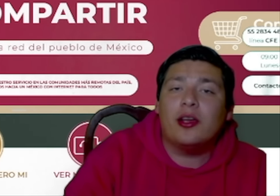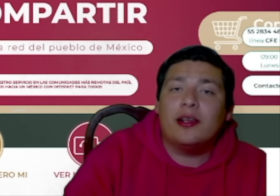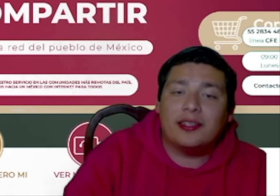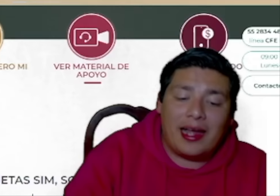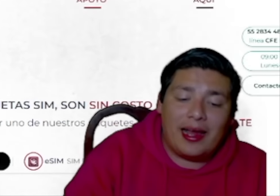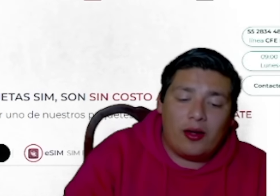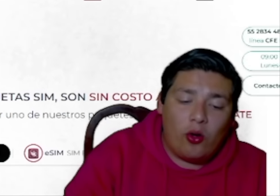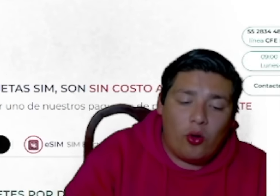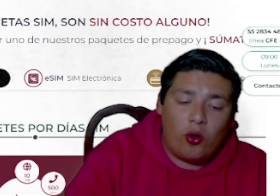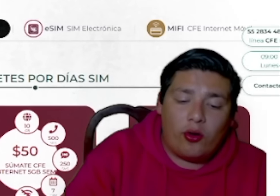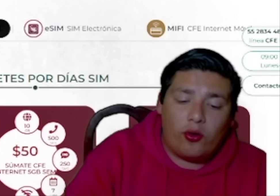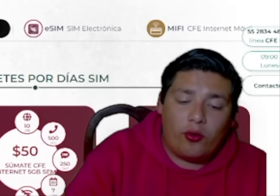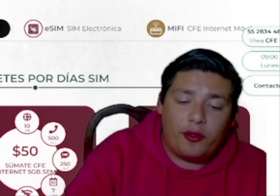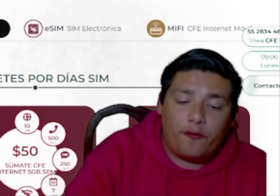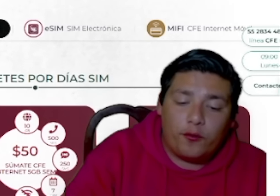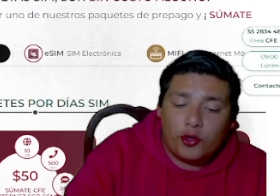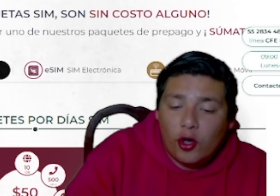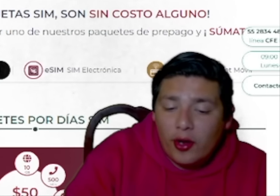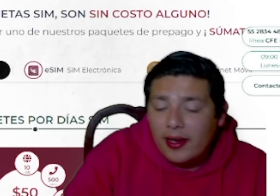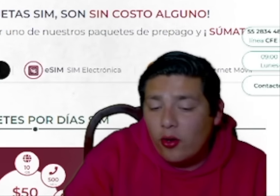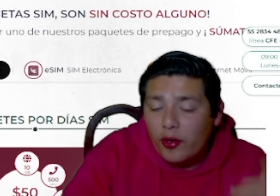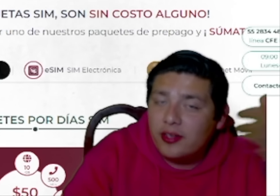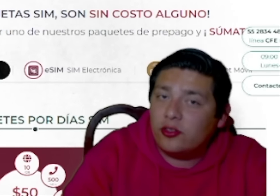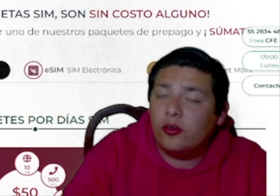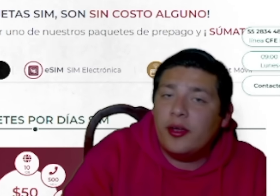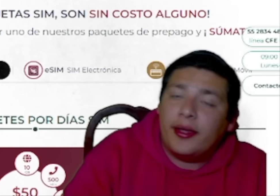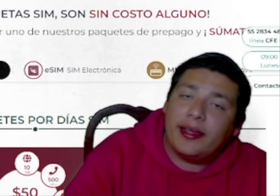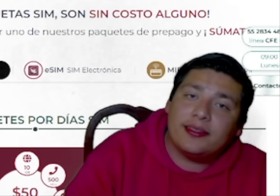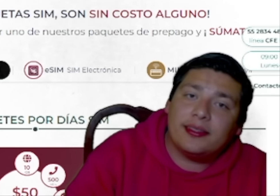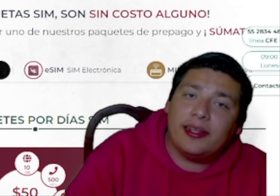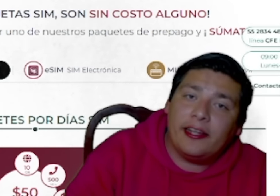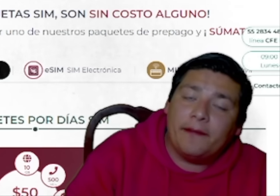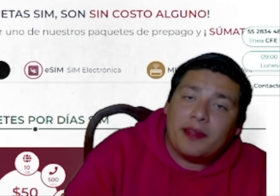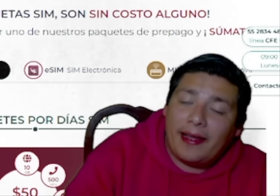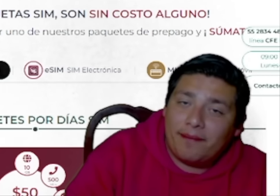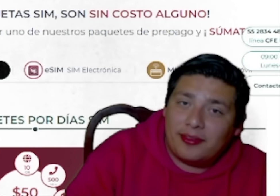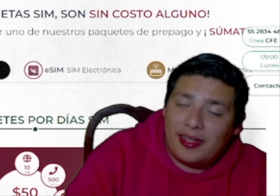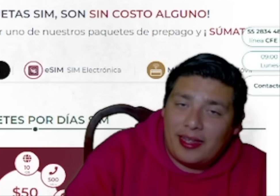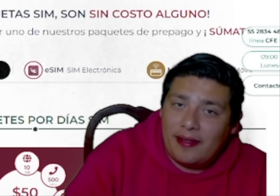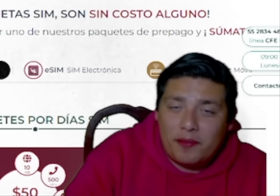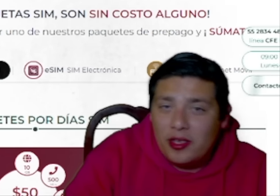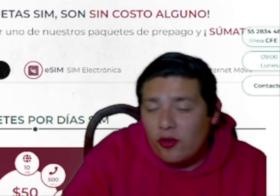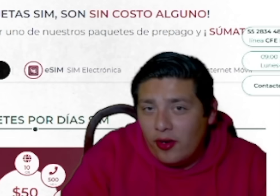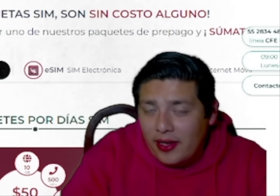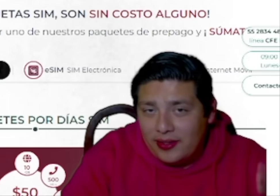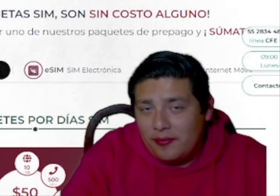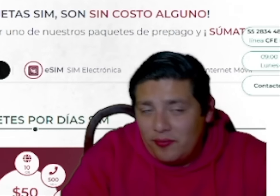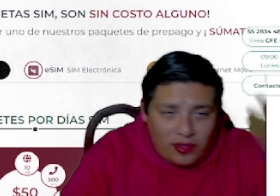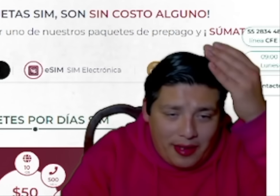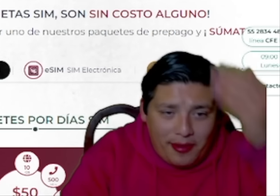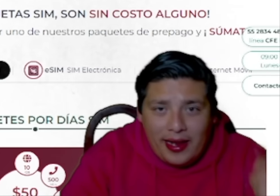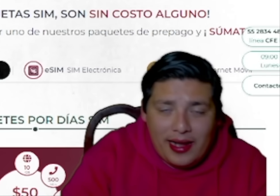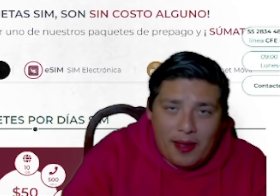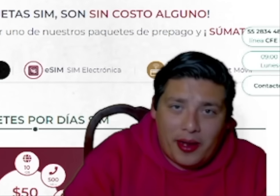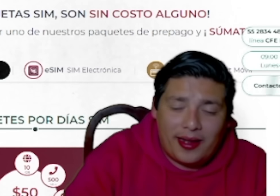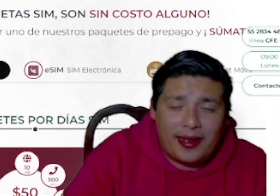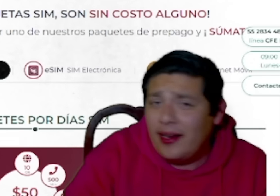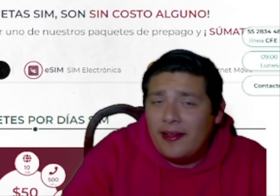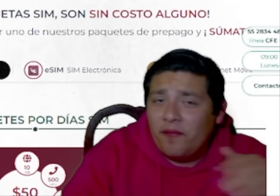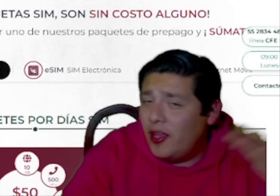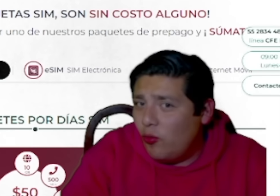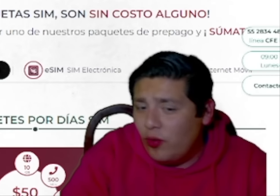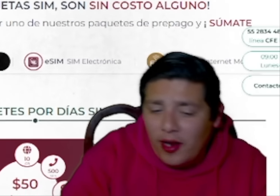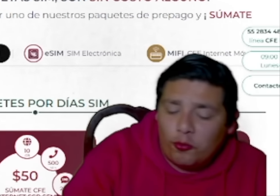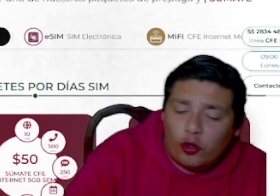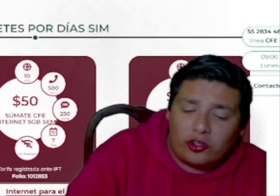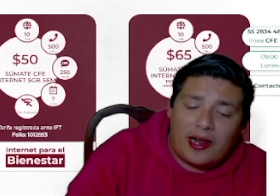López Obrador ya lo difundió y lo hizo ante millones que ven la